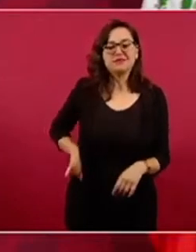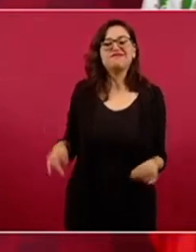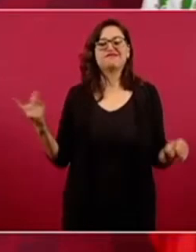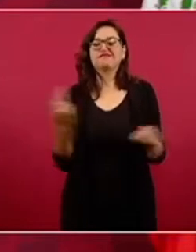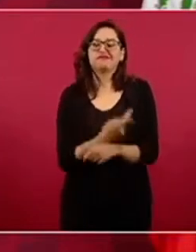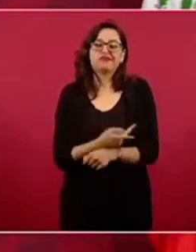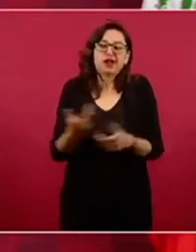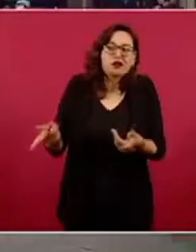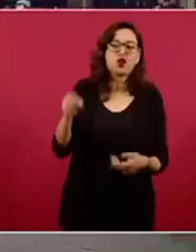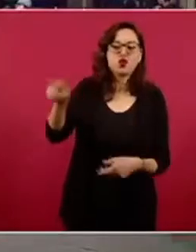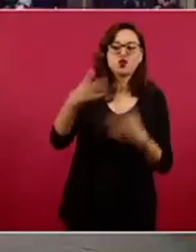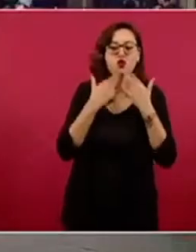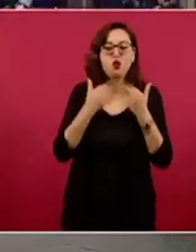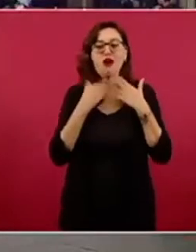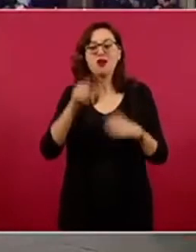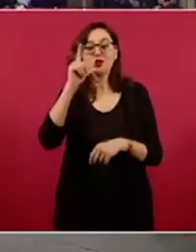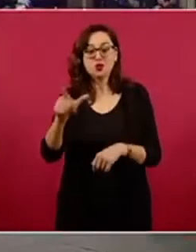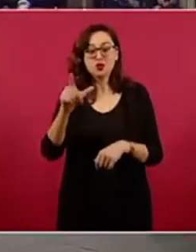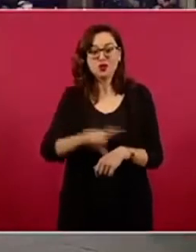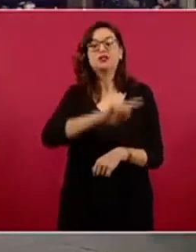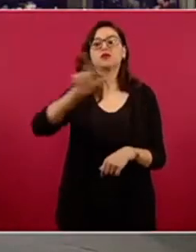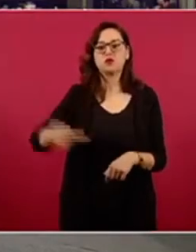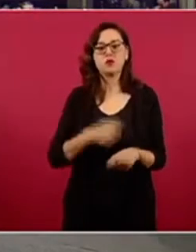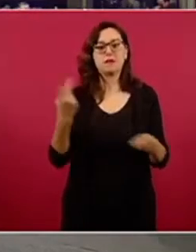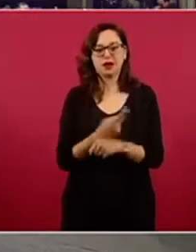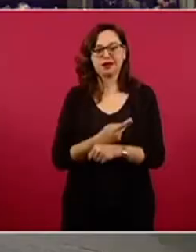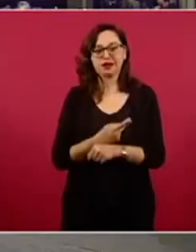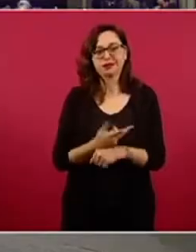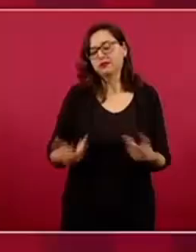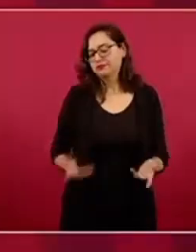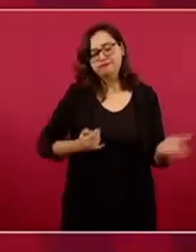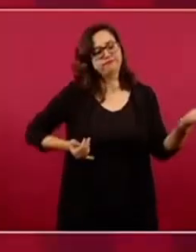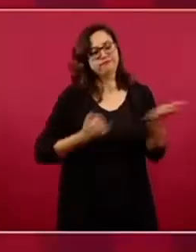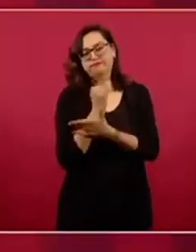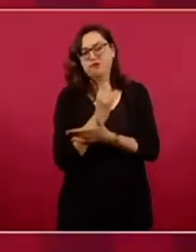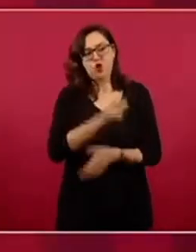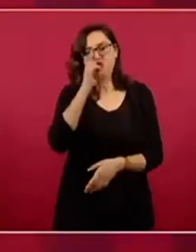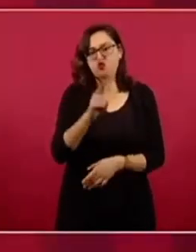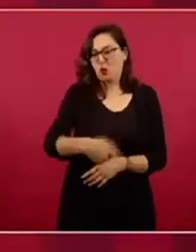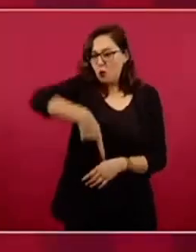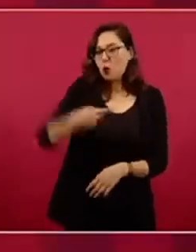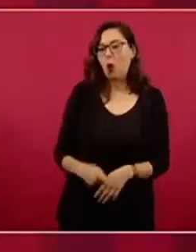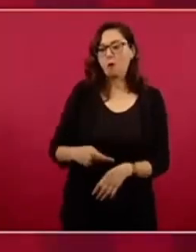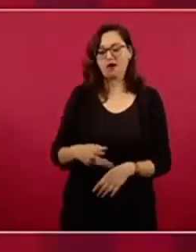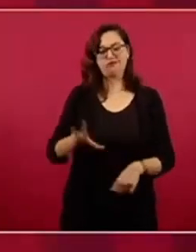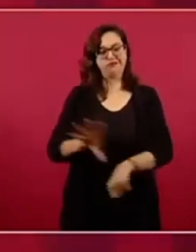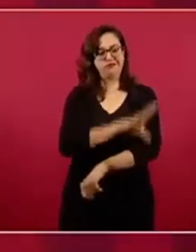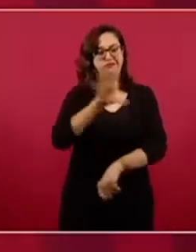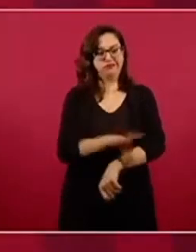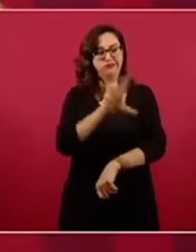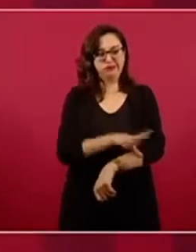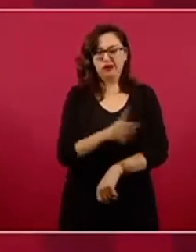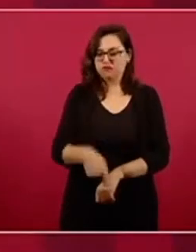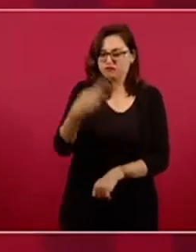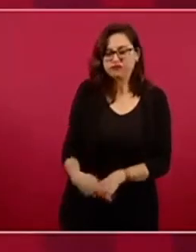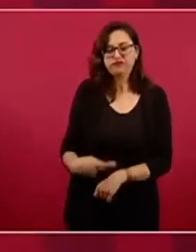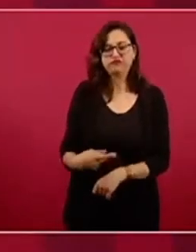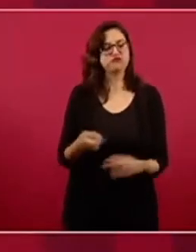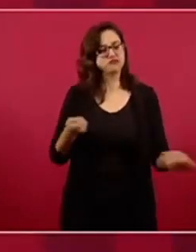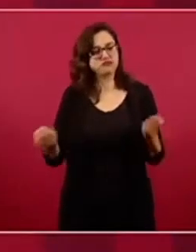Por eso se tomó la decisión de nacionalizar la industria eléctrica. Y por eso ahora